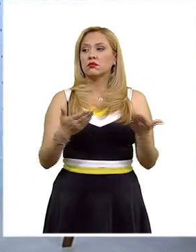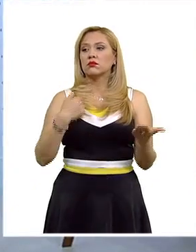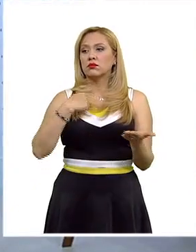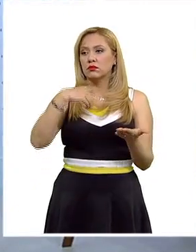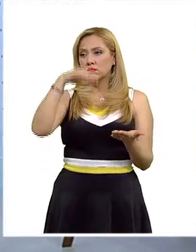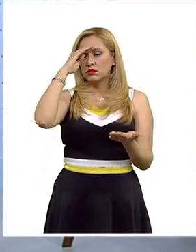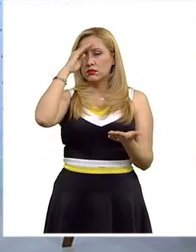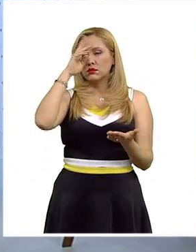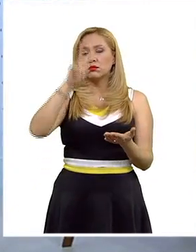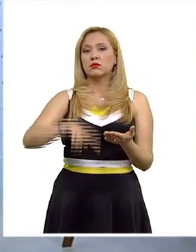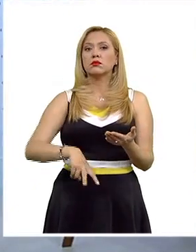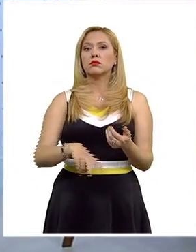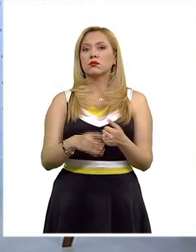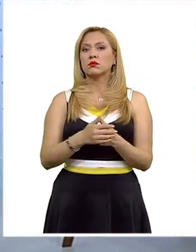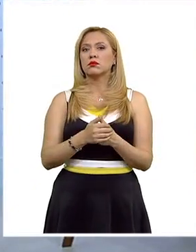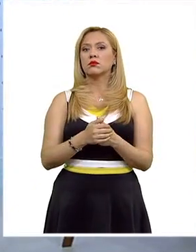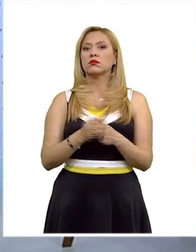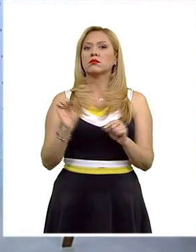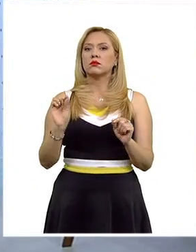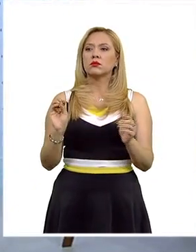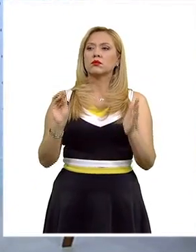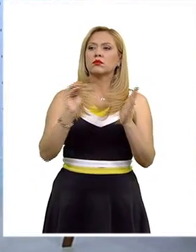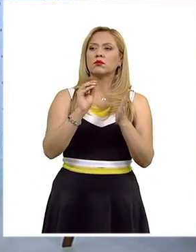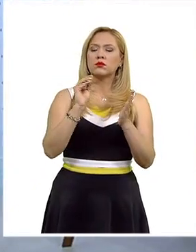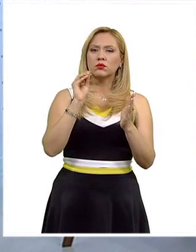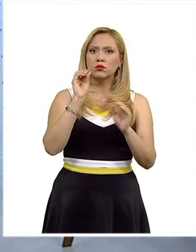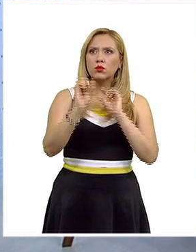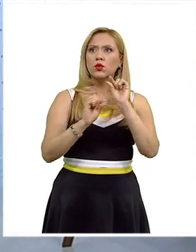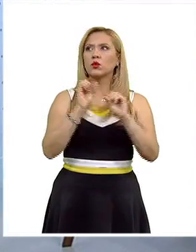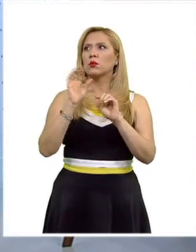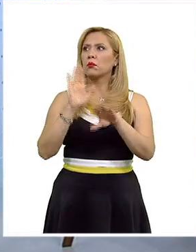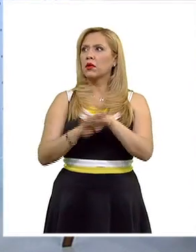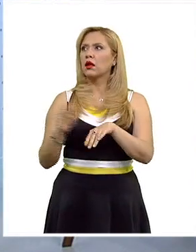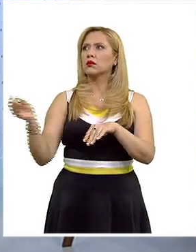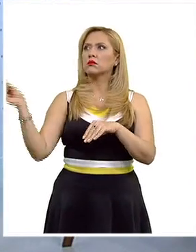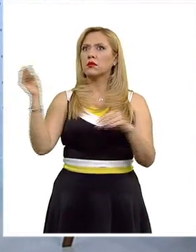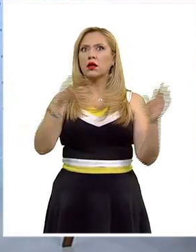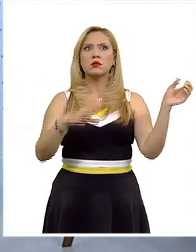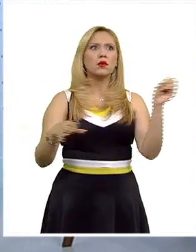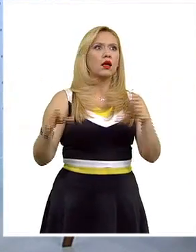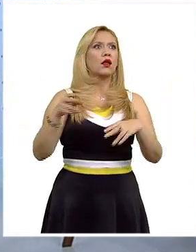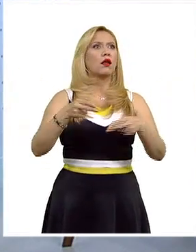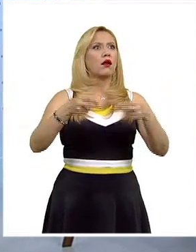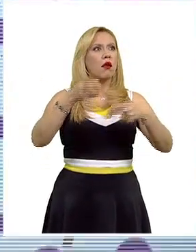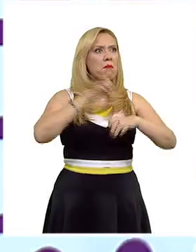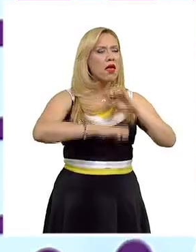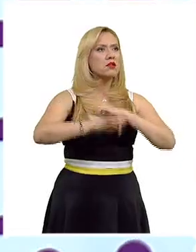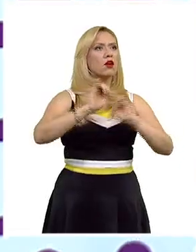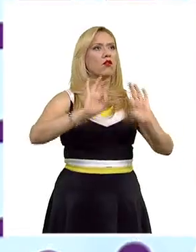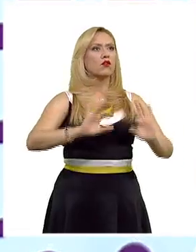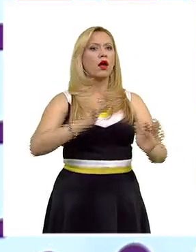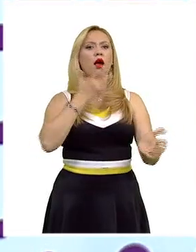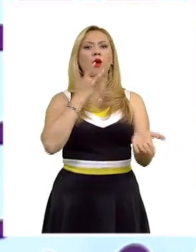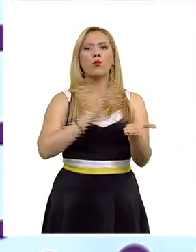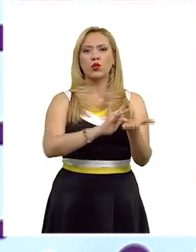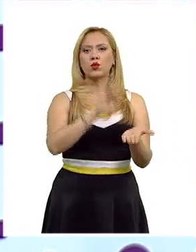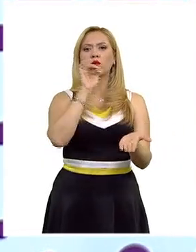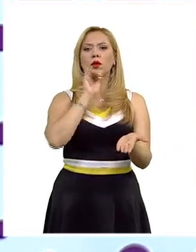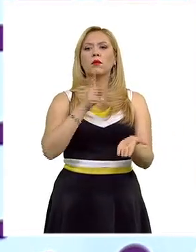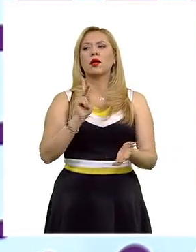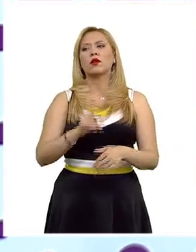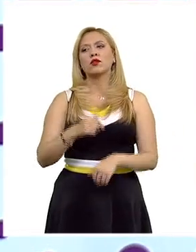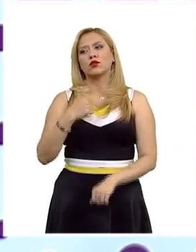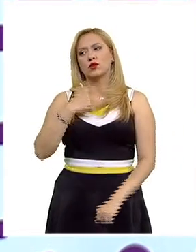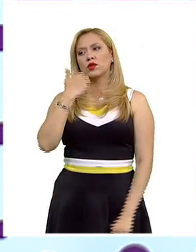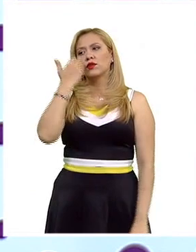que también es bastante ilustrativo cómo se han sumado algunas empresas en apoyo y solidaridad supuestamente al movimiento de mujeres, pero yo